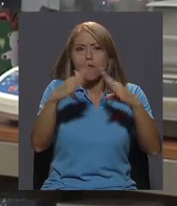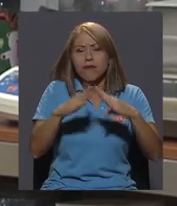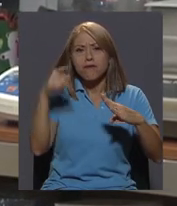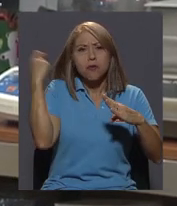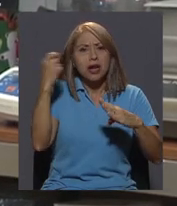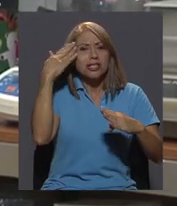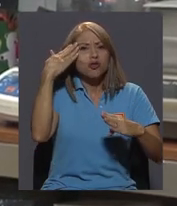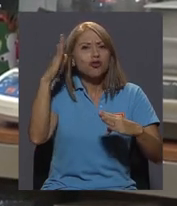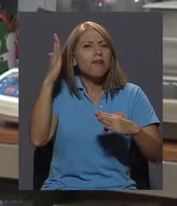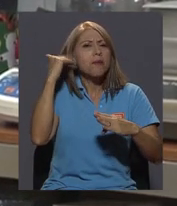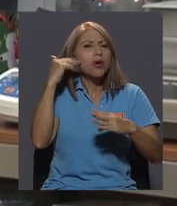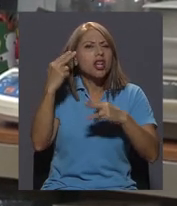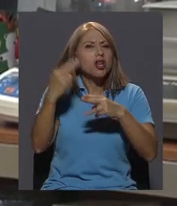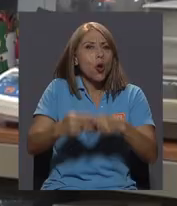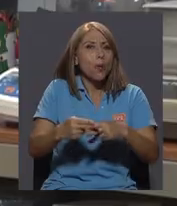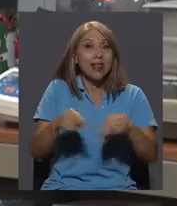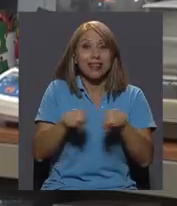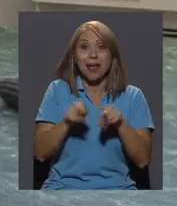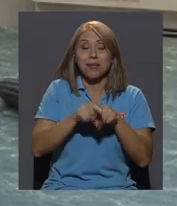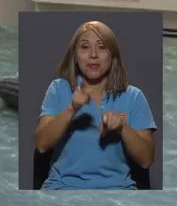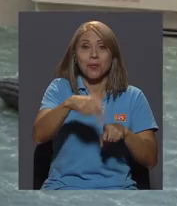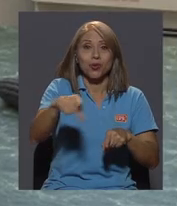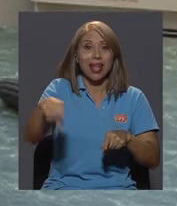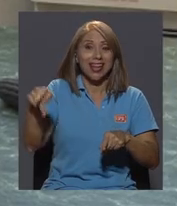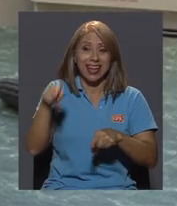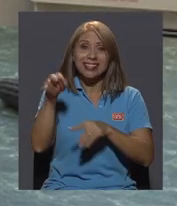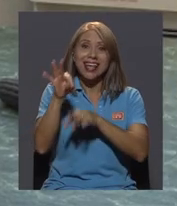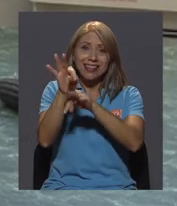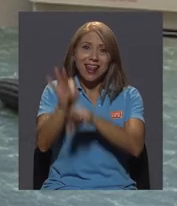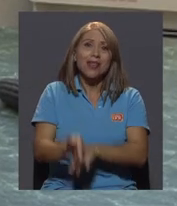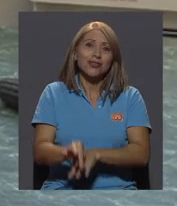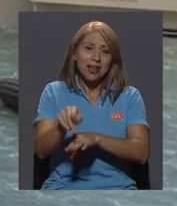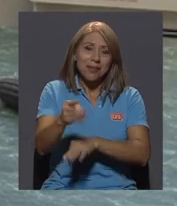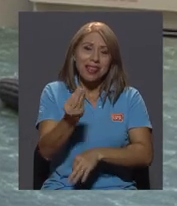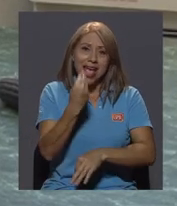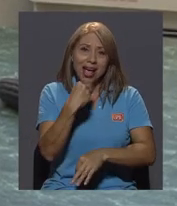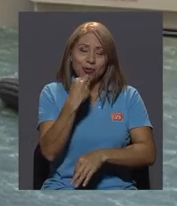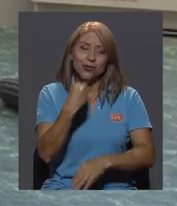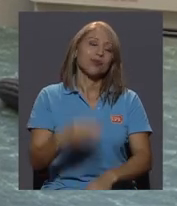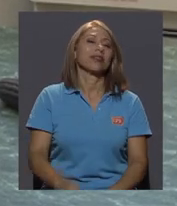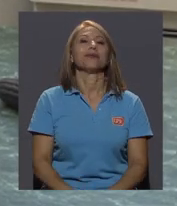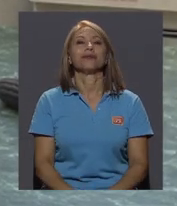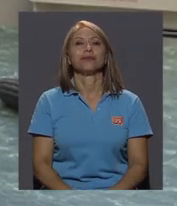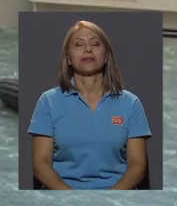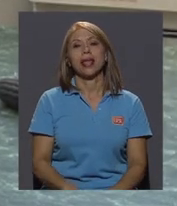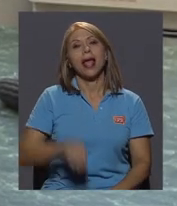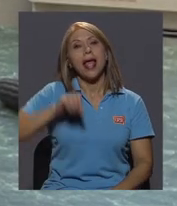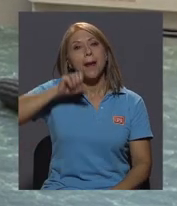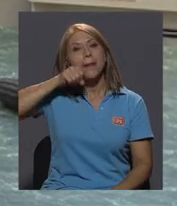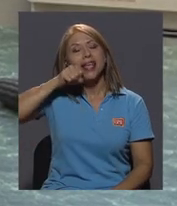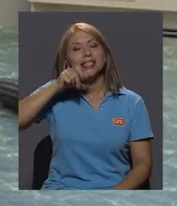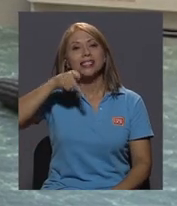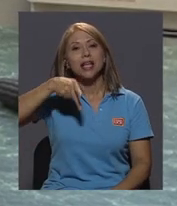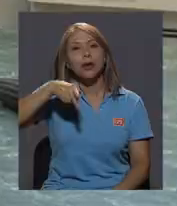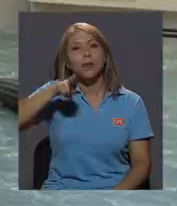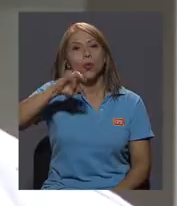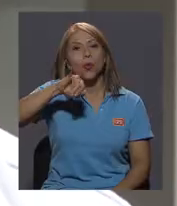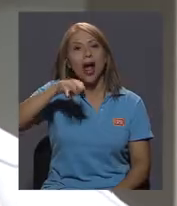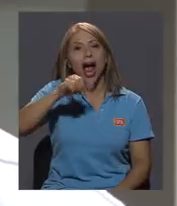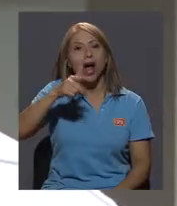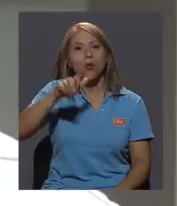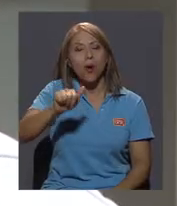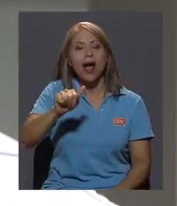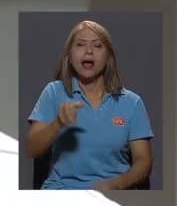incluso de Punta Arenas, que es también donde tradicionalmente se ha consumido. El maíz pujagua